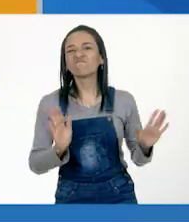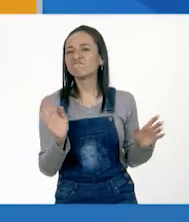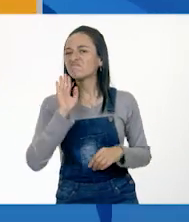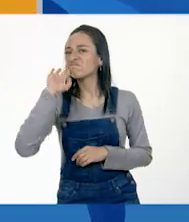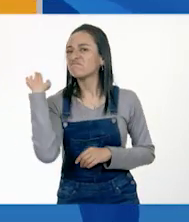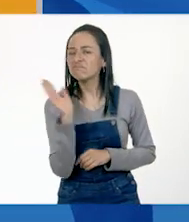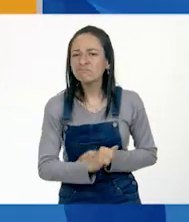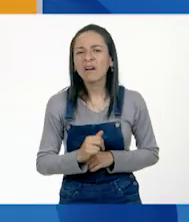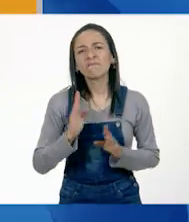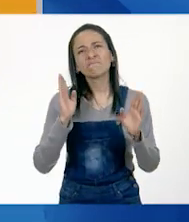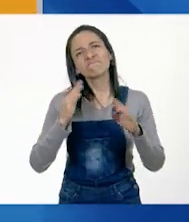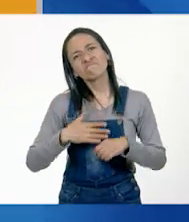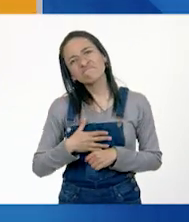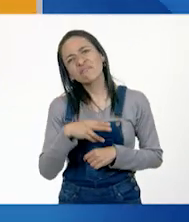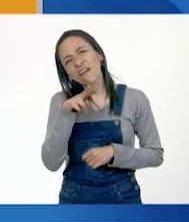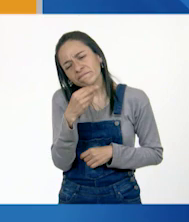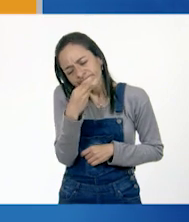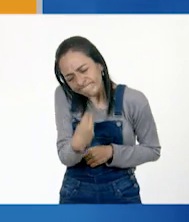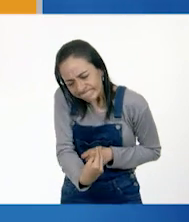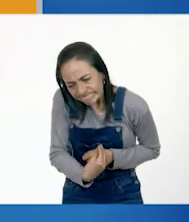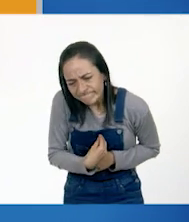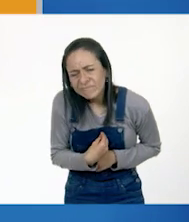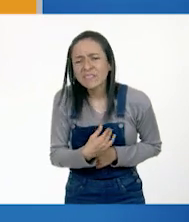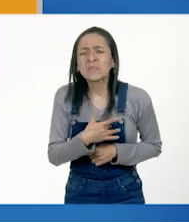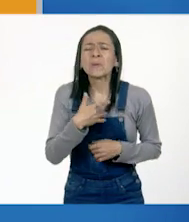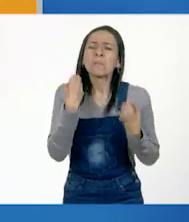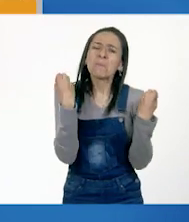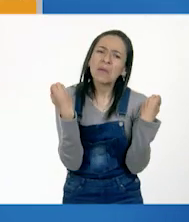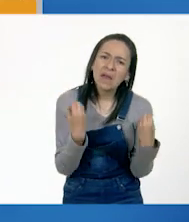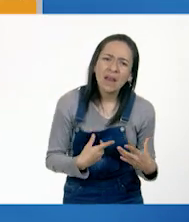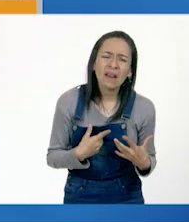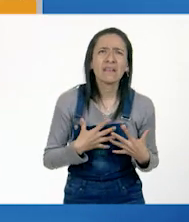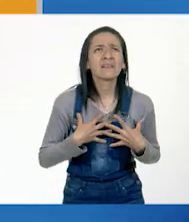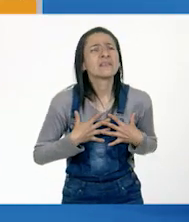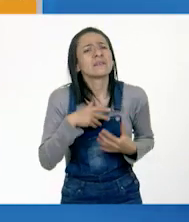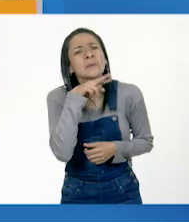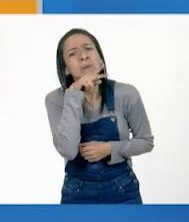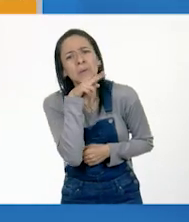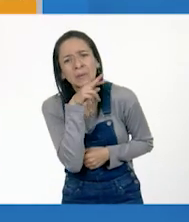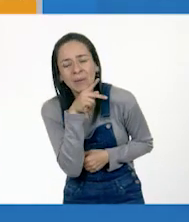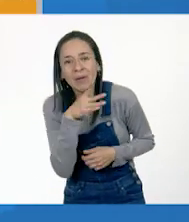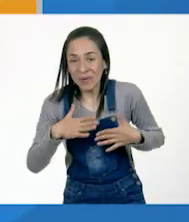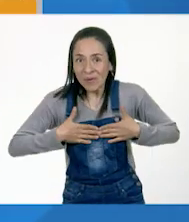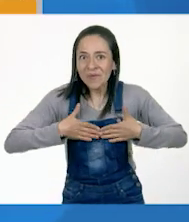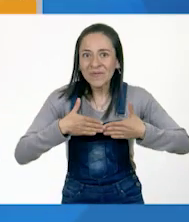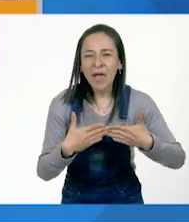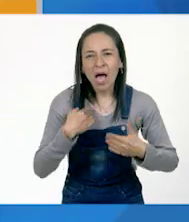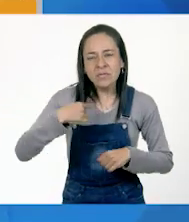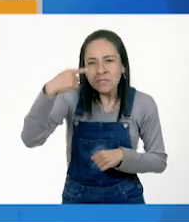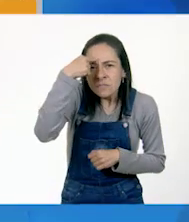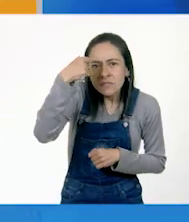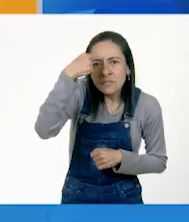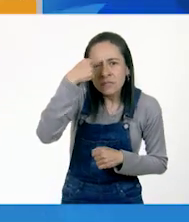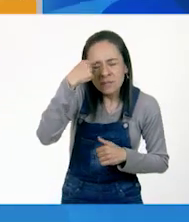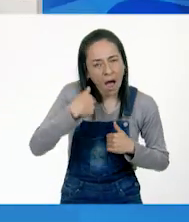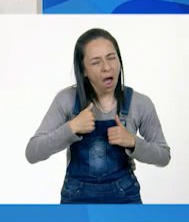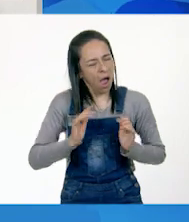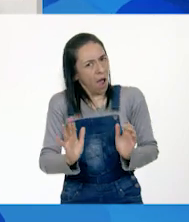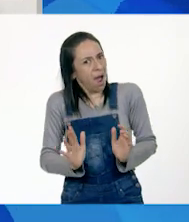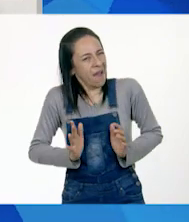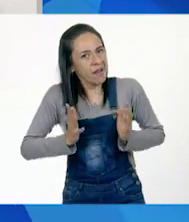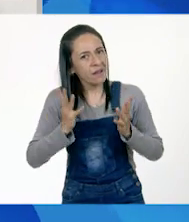Pesadumbre, duelo o aflicción, gratitud, confianza o devoción, asombro,